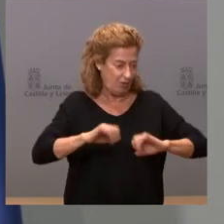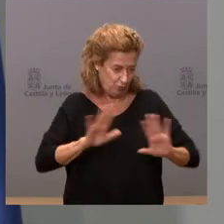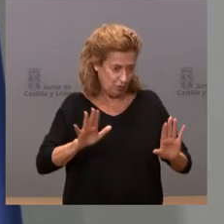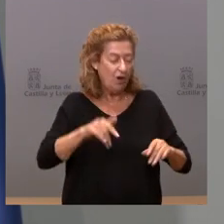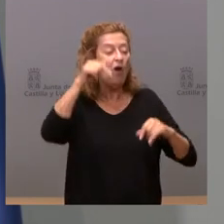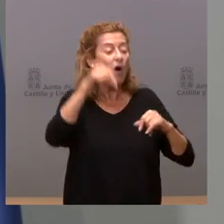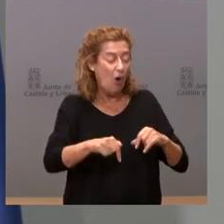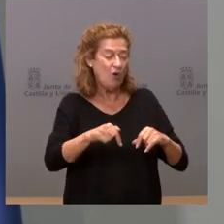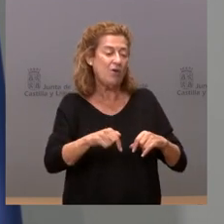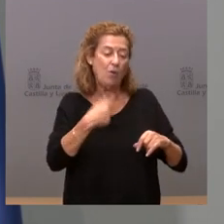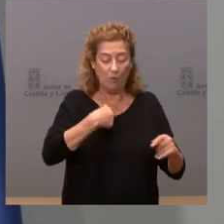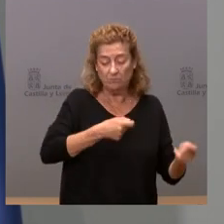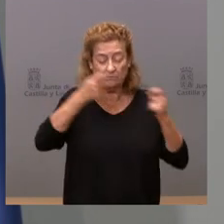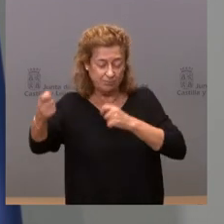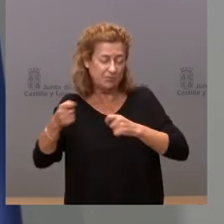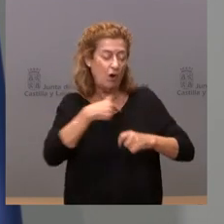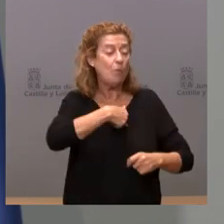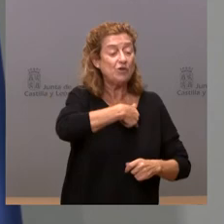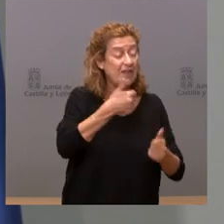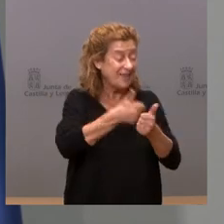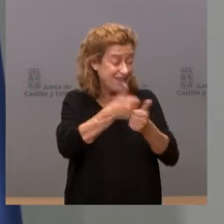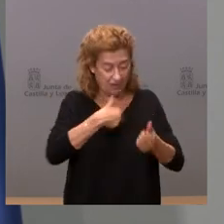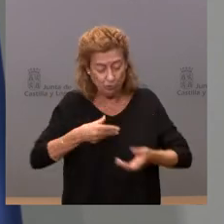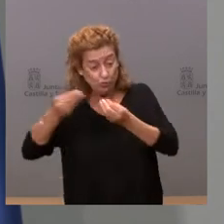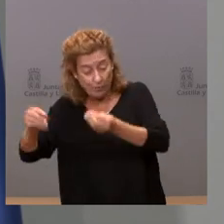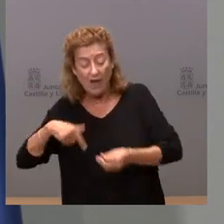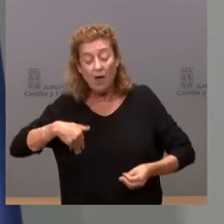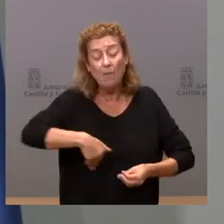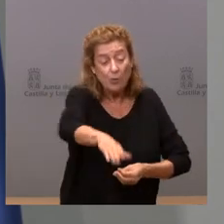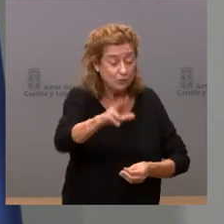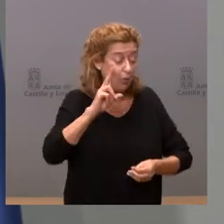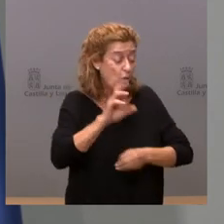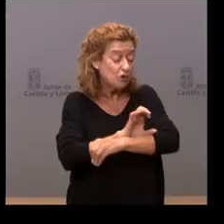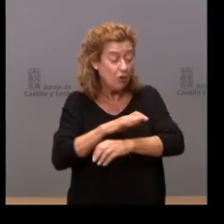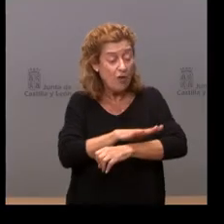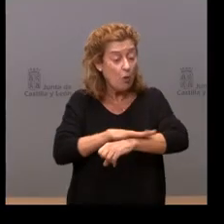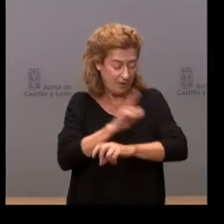pasado en la comisión de secretarios y que se verán en el próximo consejo de gobierno